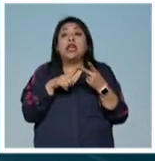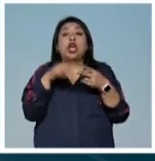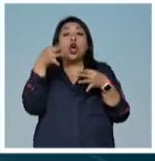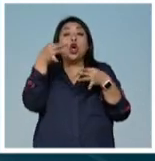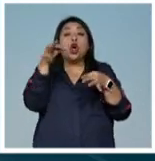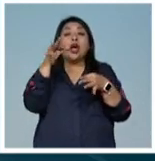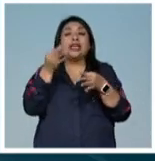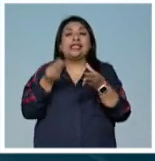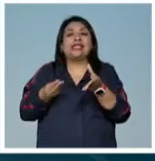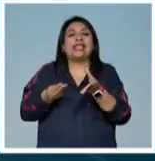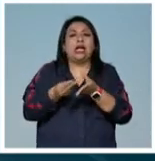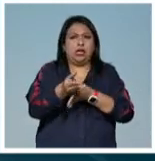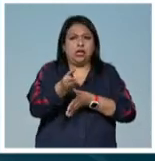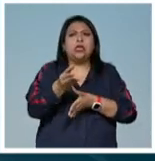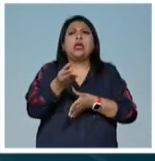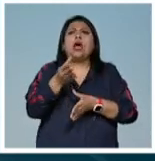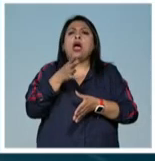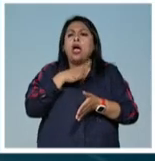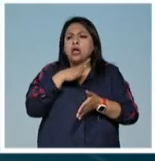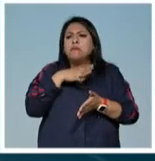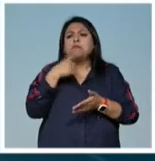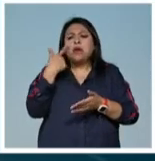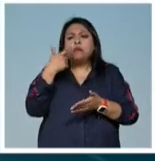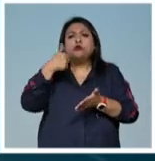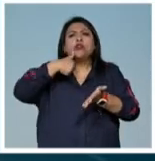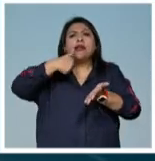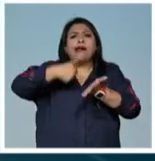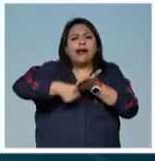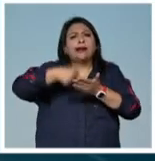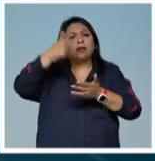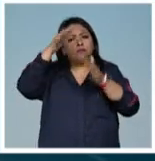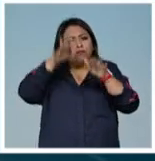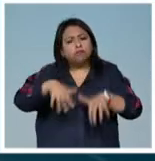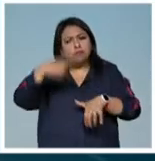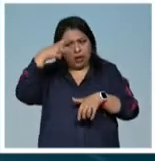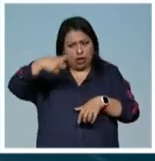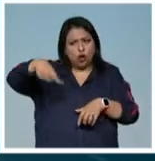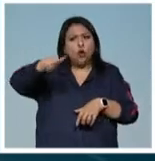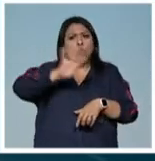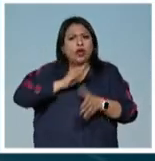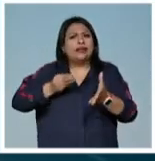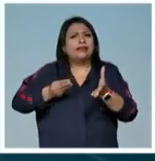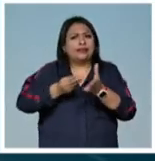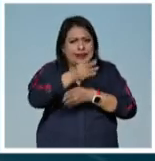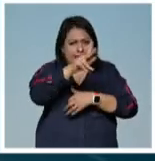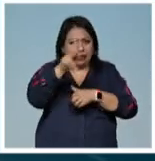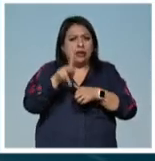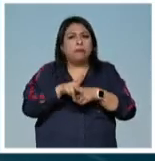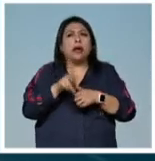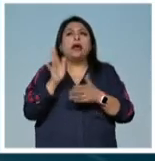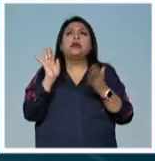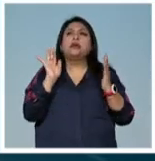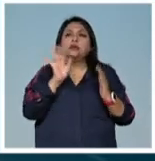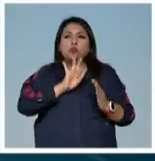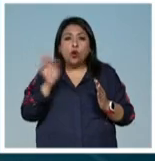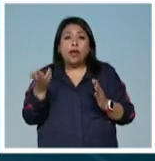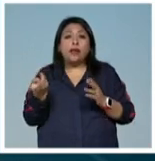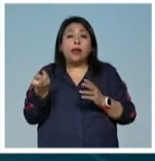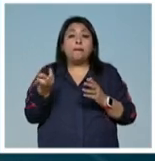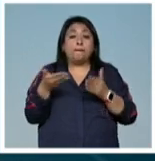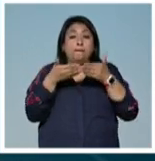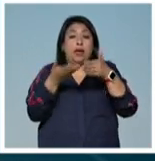hojas de salida que permitían cartas que se generaban para que ellos pudieran salir del país, que pudieran subirse a